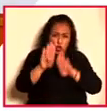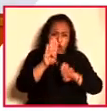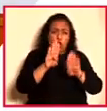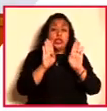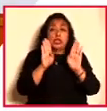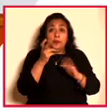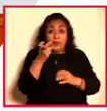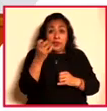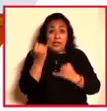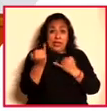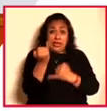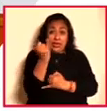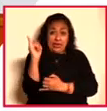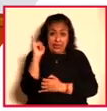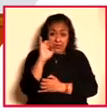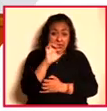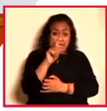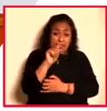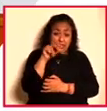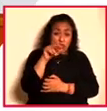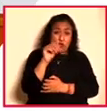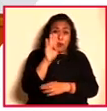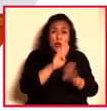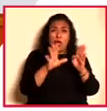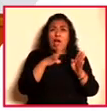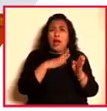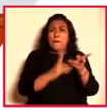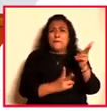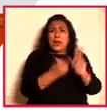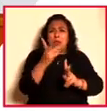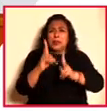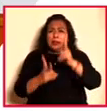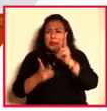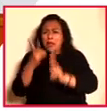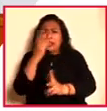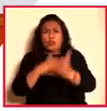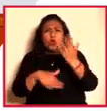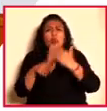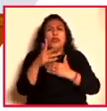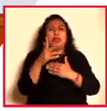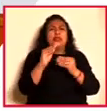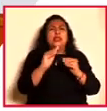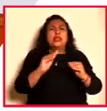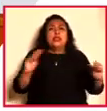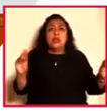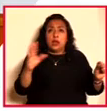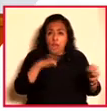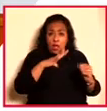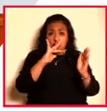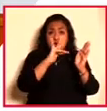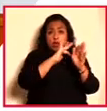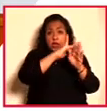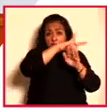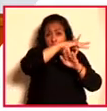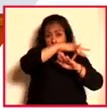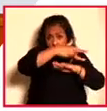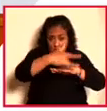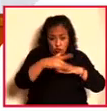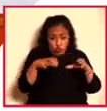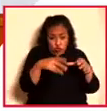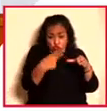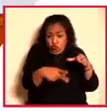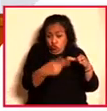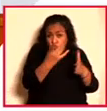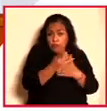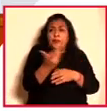jardín etnobiológico donde tenemos todas las plantas de nuestro semidesierto, inclusive hay cactus endémicos, tenemos muchas cosas, y sí invitamos